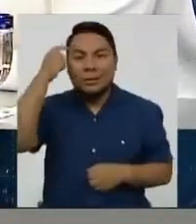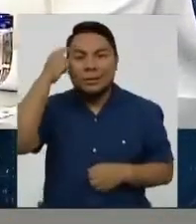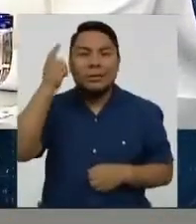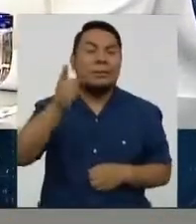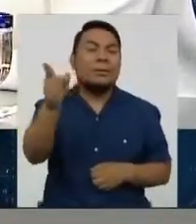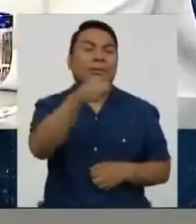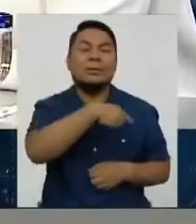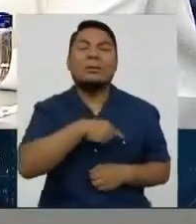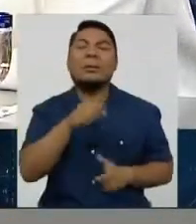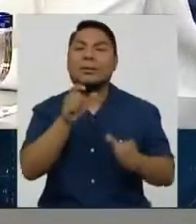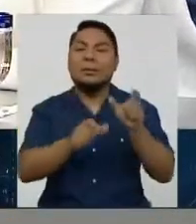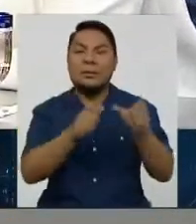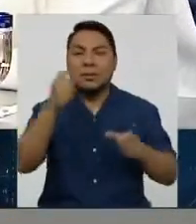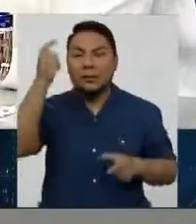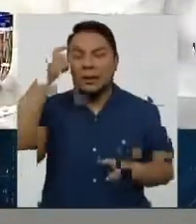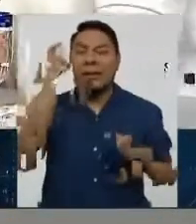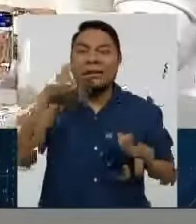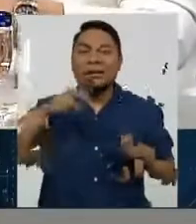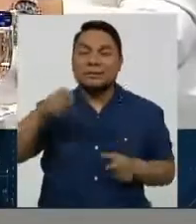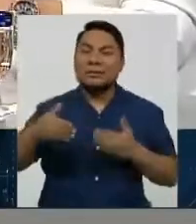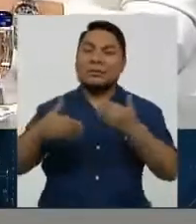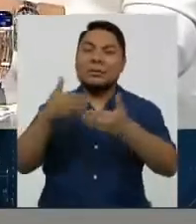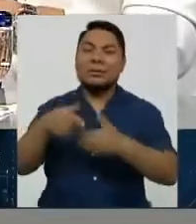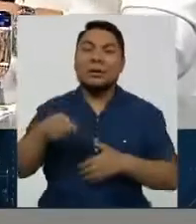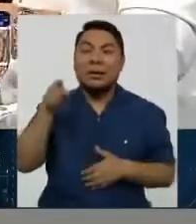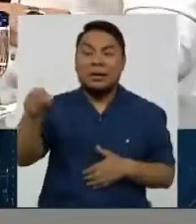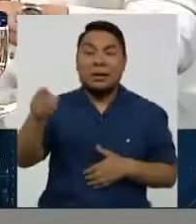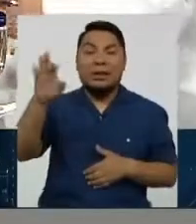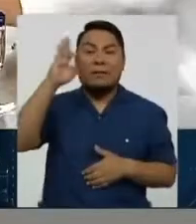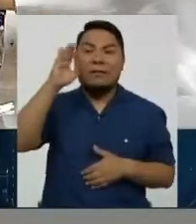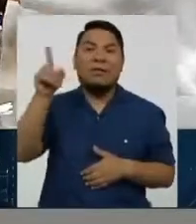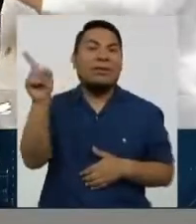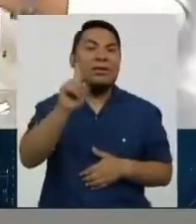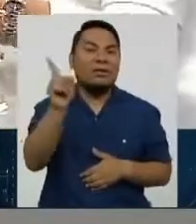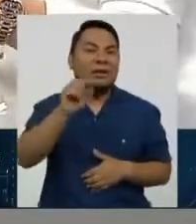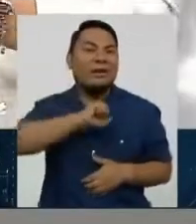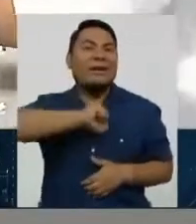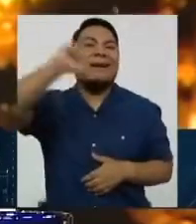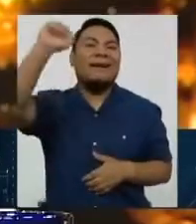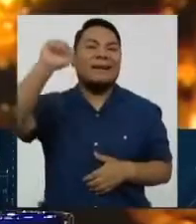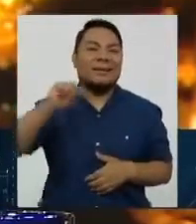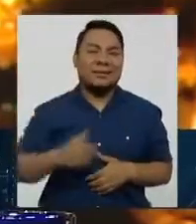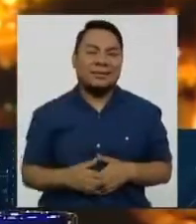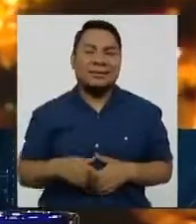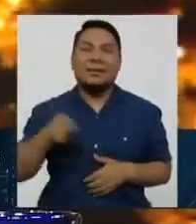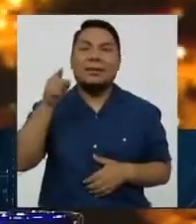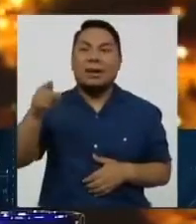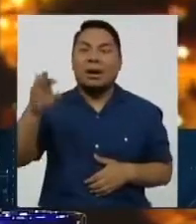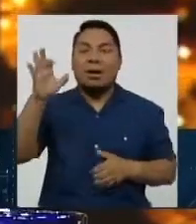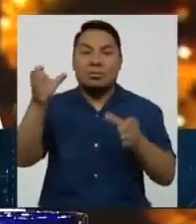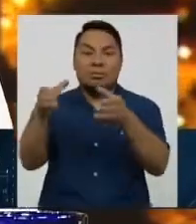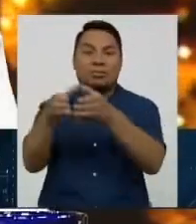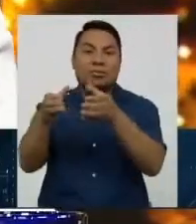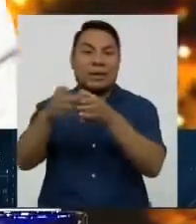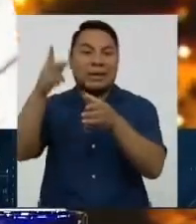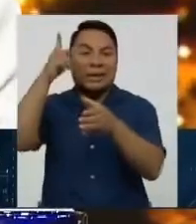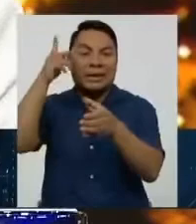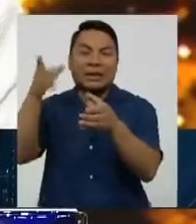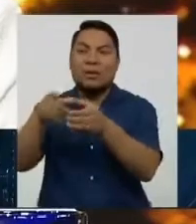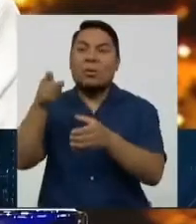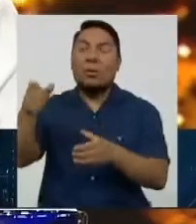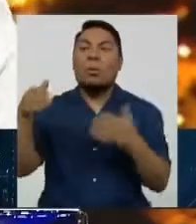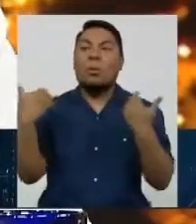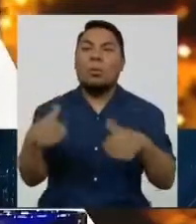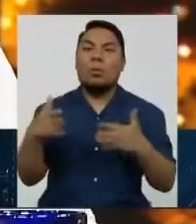se está poniendo una proeza no ha ganado y eso se agradece que capos que se bajaron al presidente no tienen